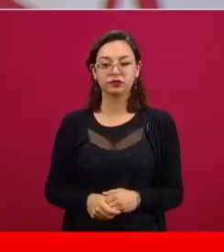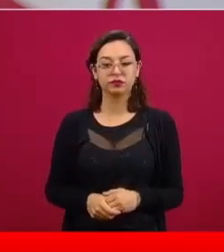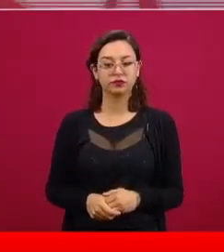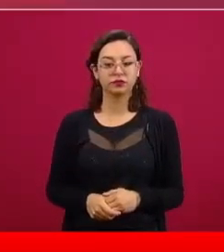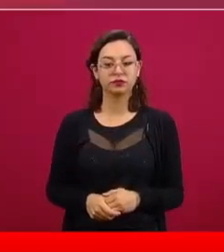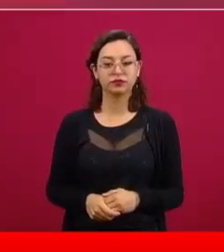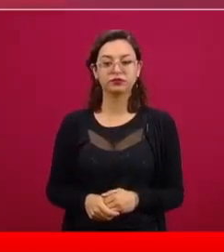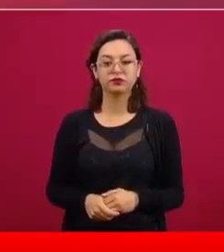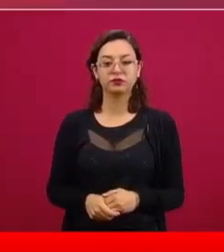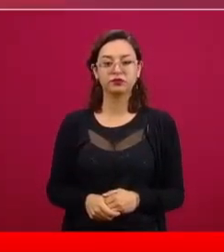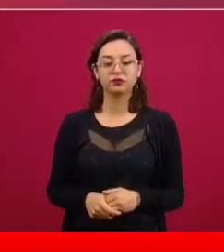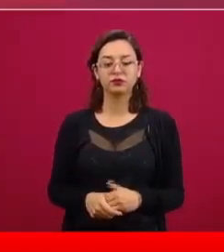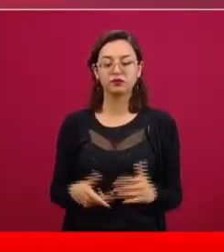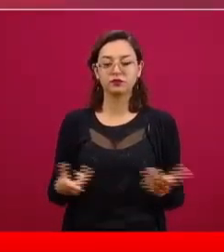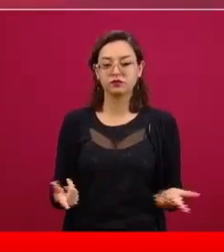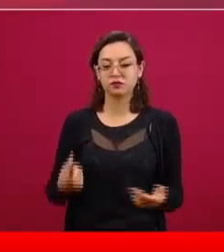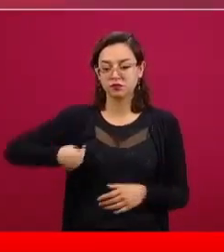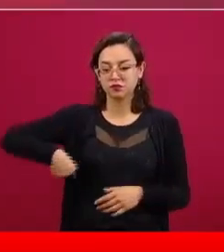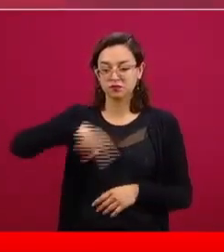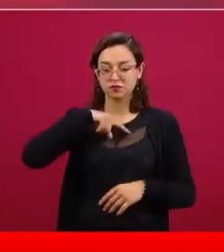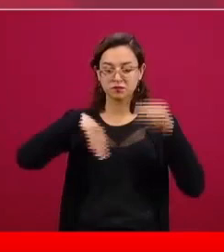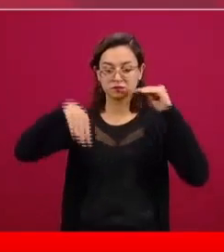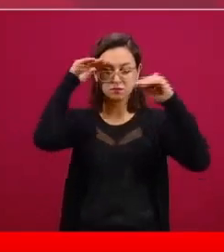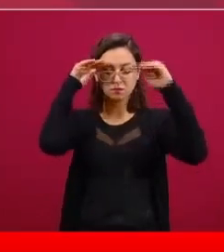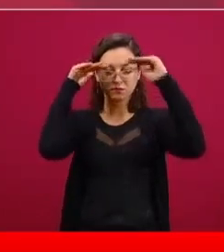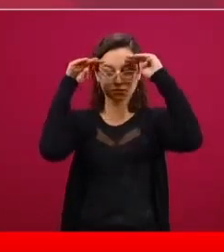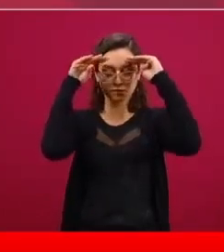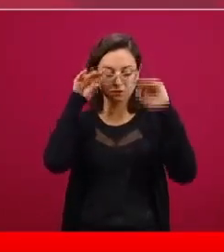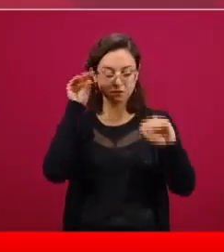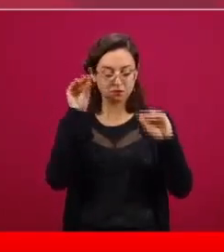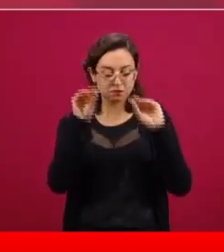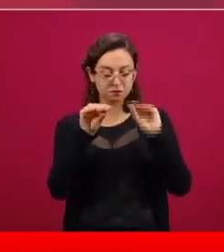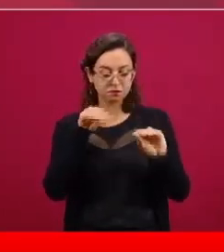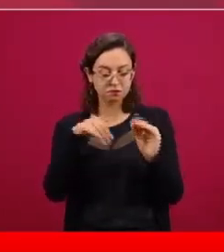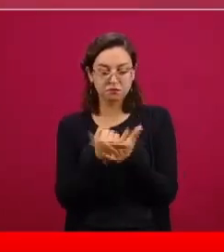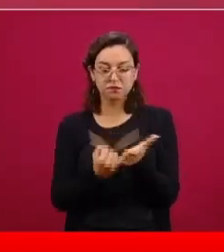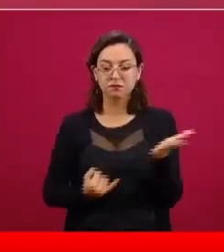Esta fórmula ya estaba